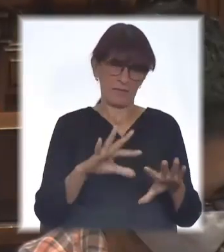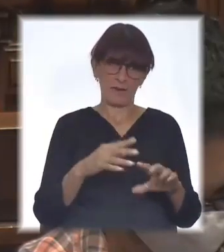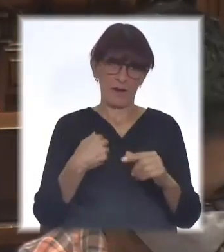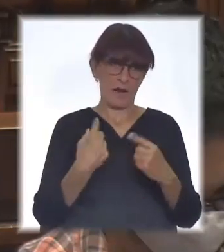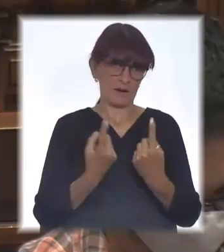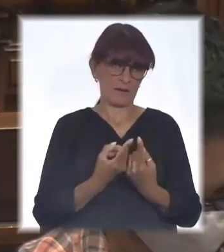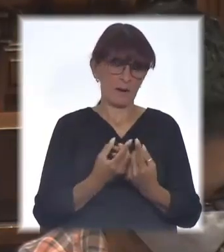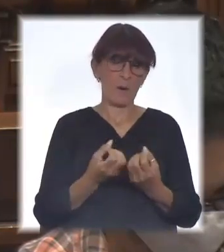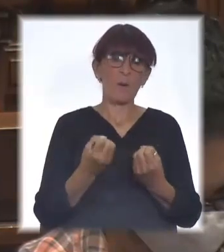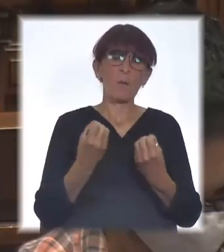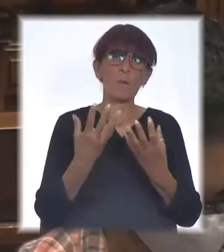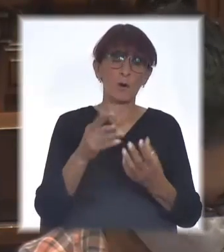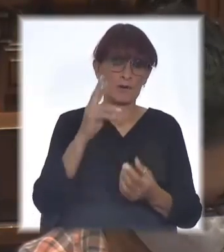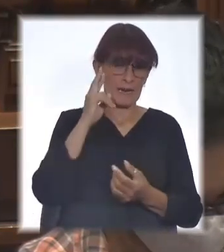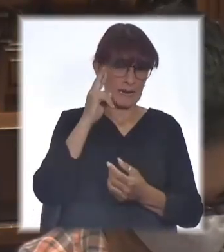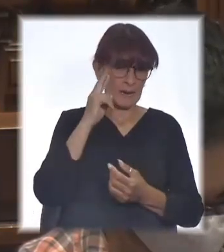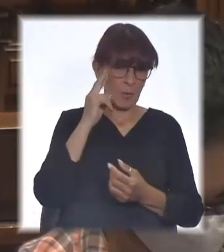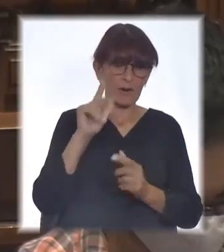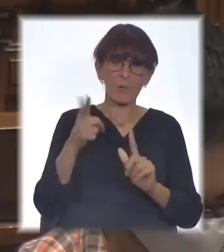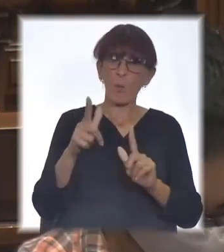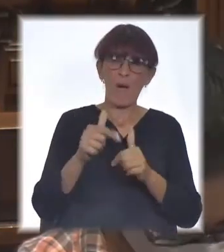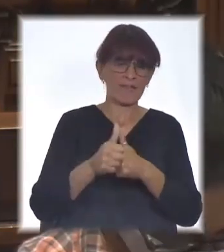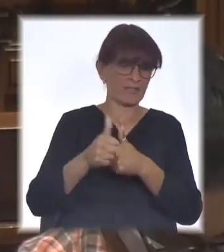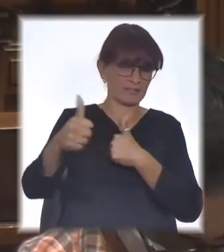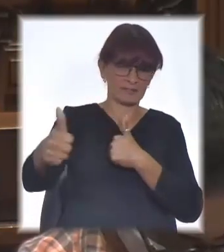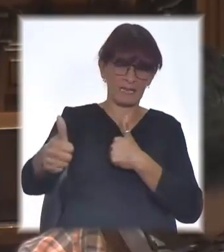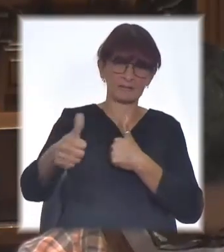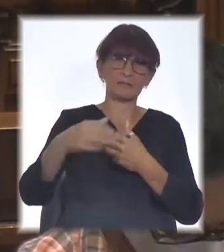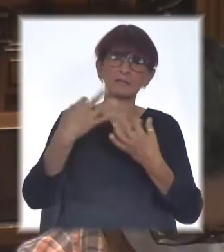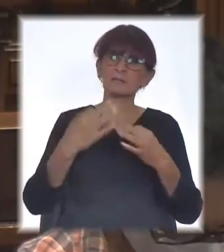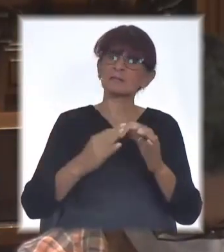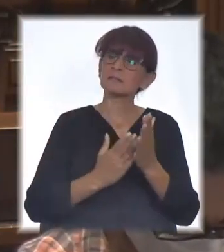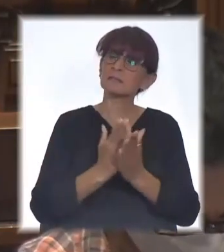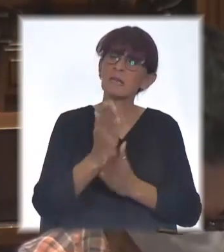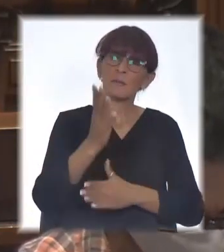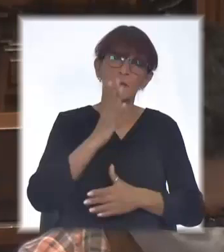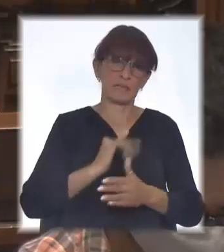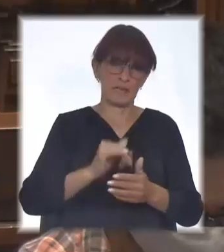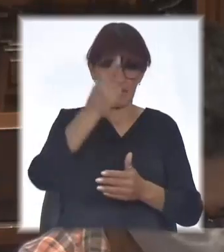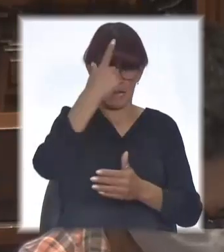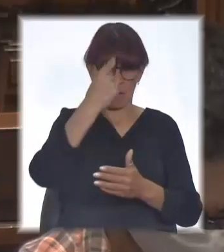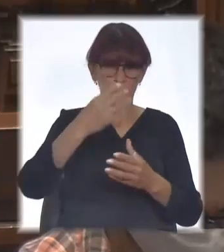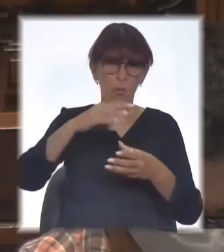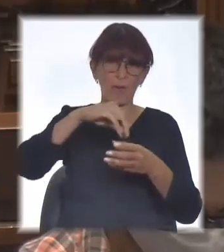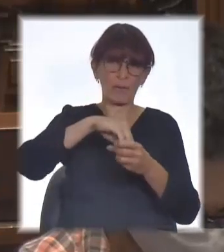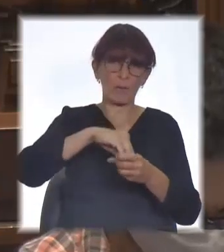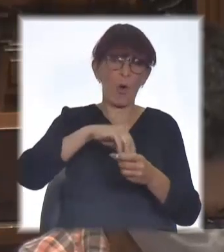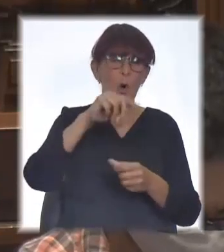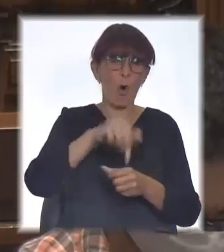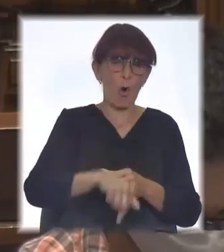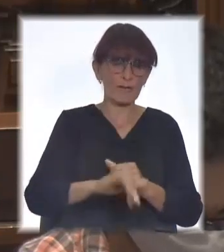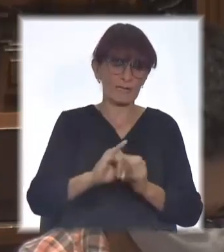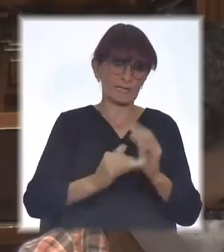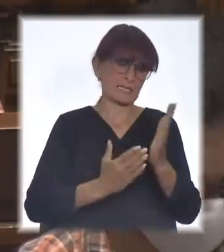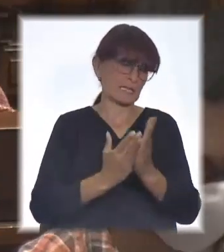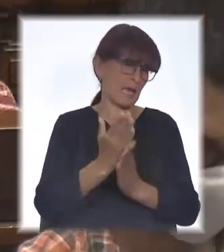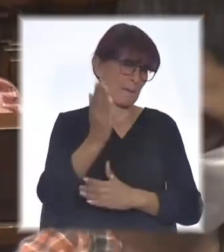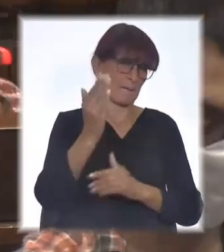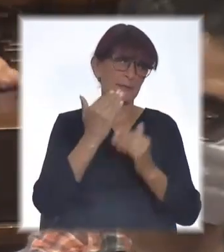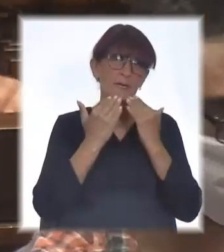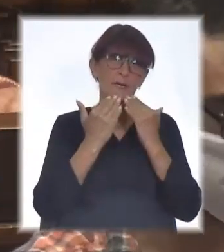porque como en el recuerdo no hay distancia siempre estará en su pueblo hoy y siempre muchas